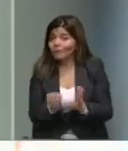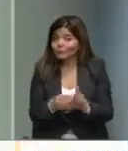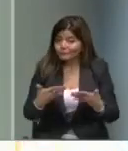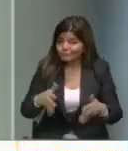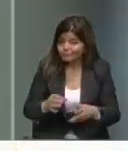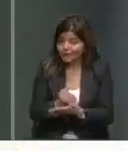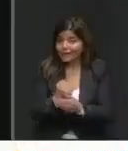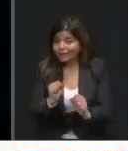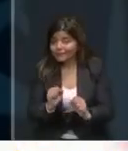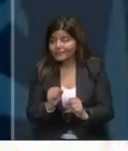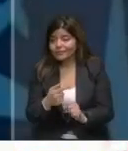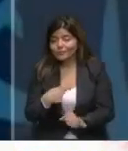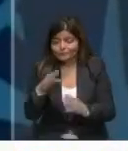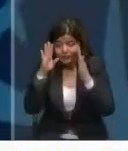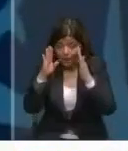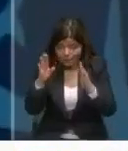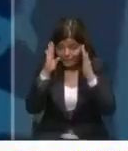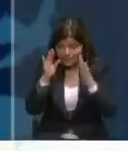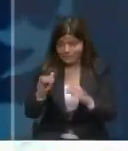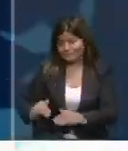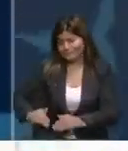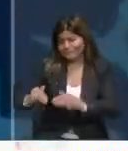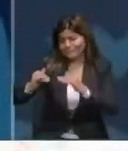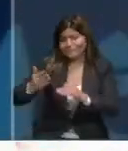verdad es que estábamos pendientes.